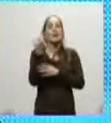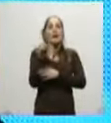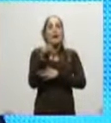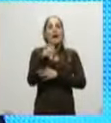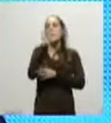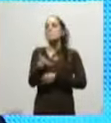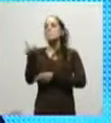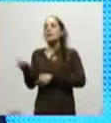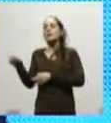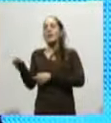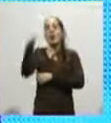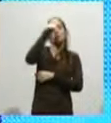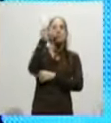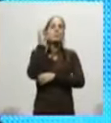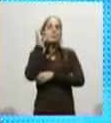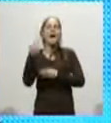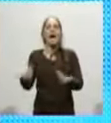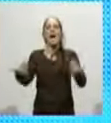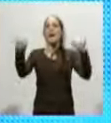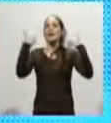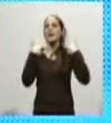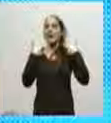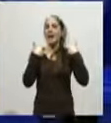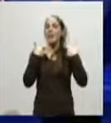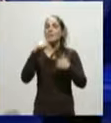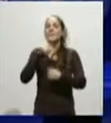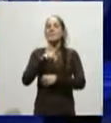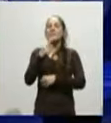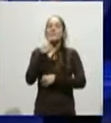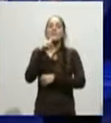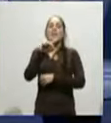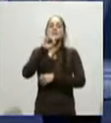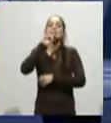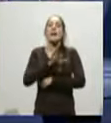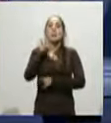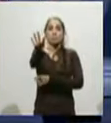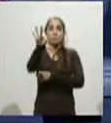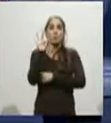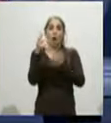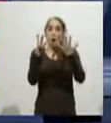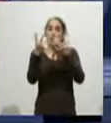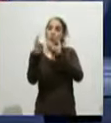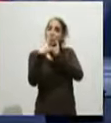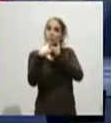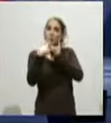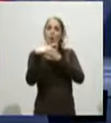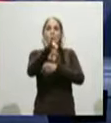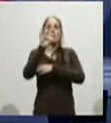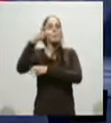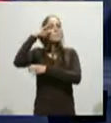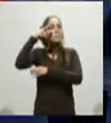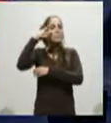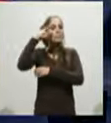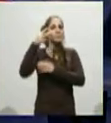los encargados, las encargadas, de decir quién de los 8 participantes va a ser el drag ganador. Vamos a dar la